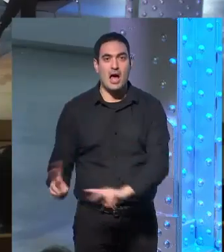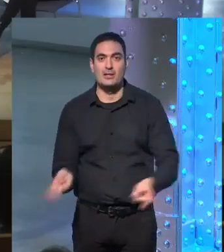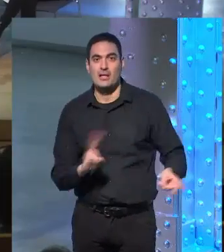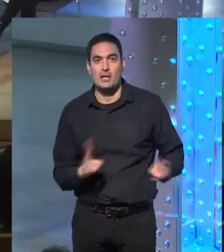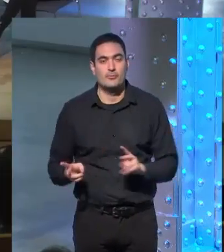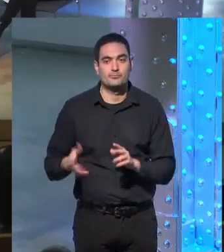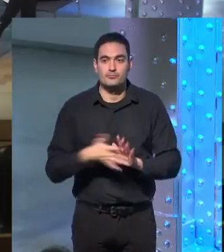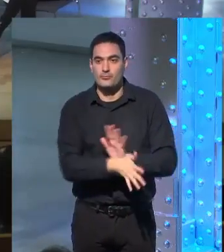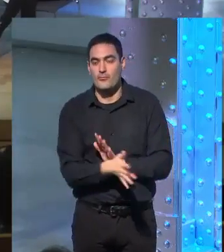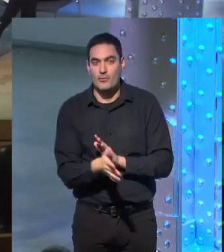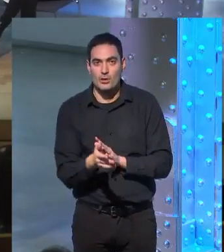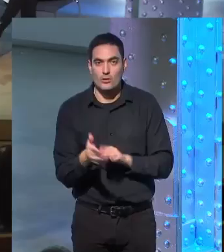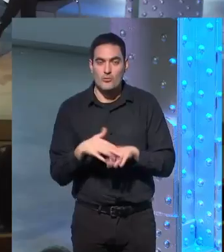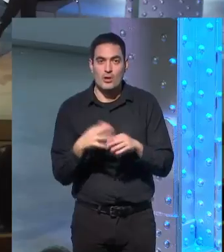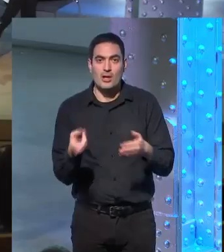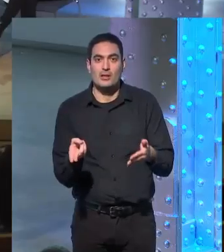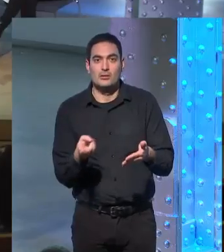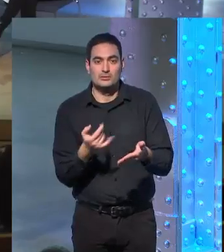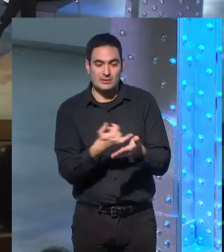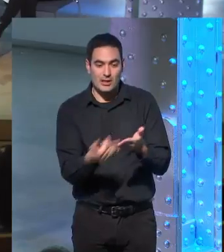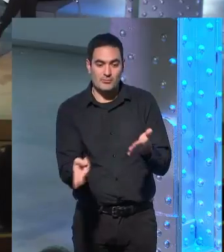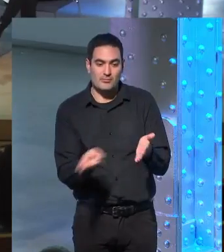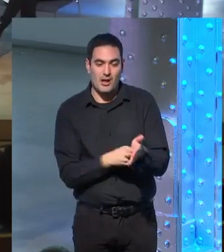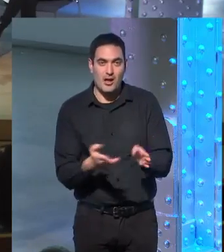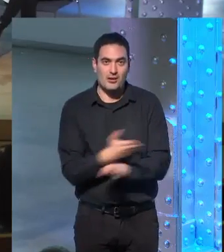un poco la tirita antes de que salga la herida. Esto.